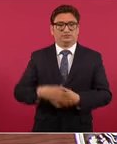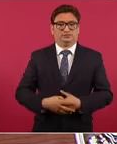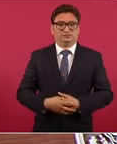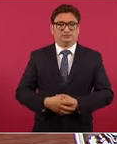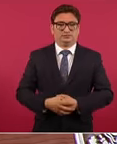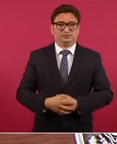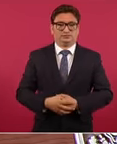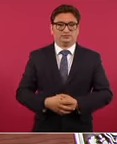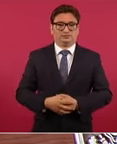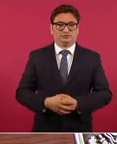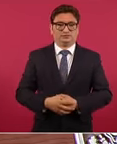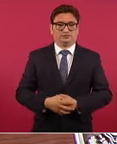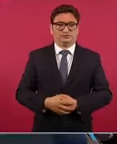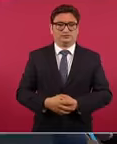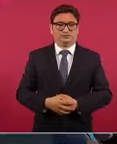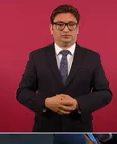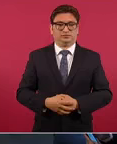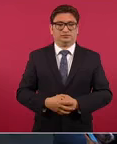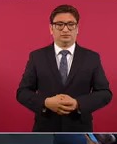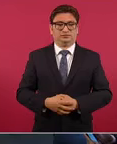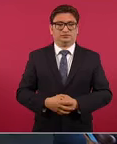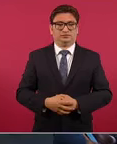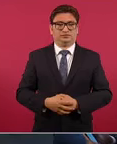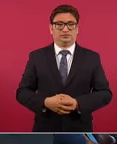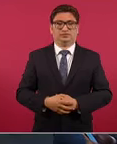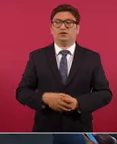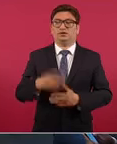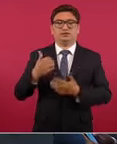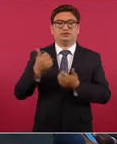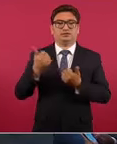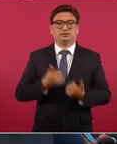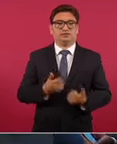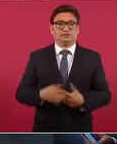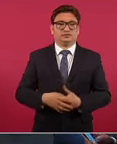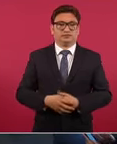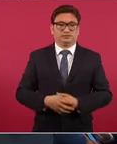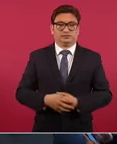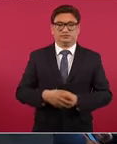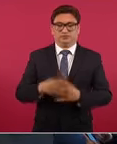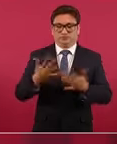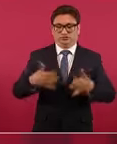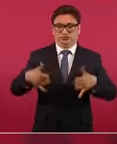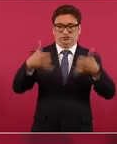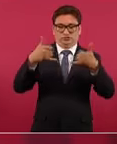este es trajeron el trofeo